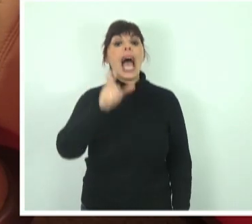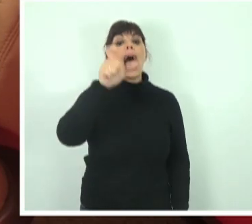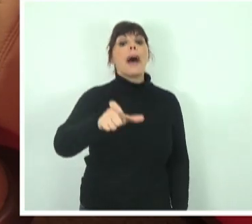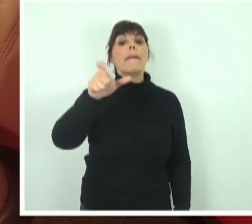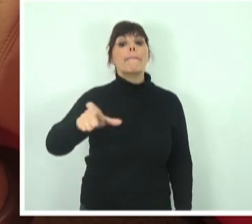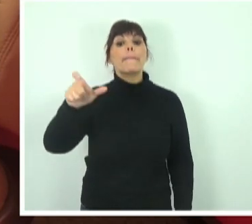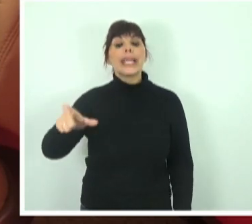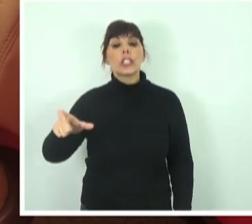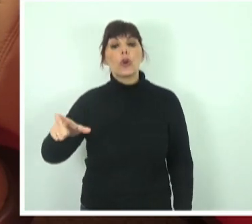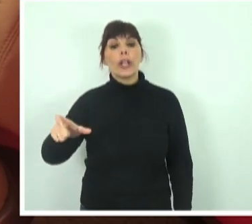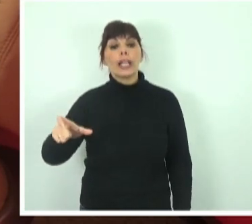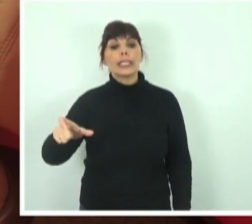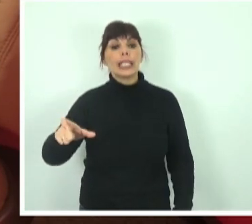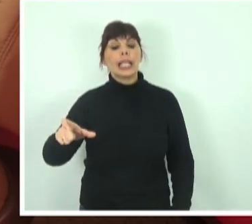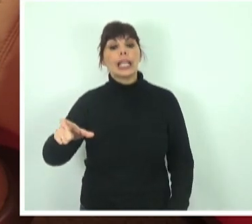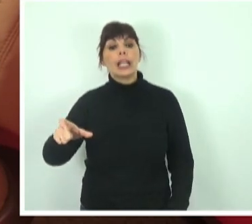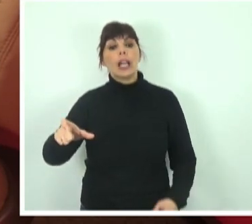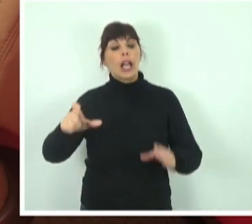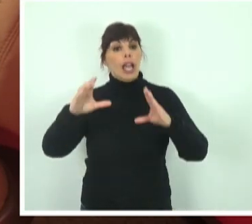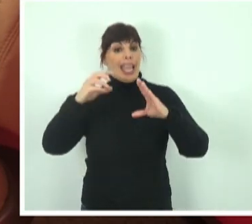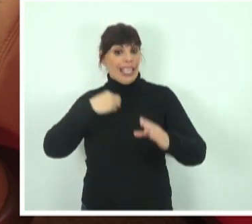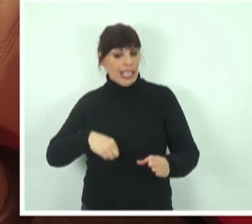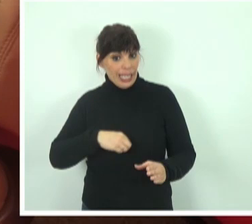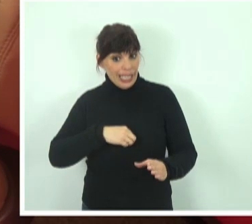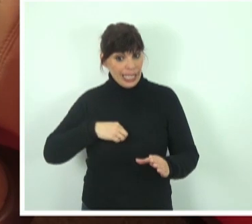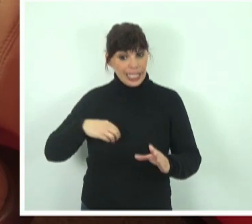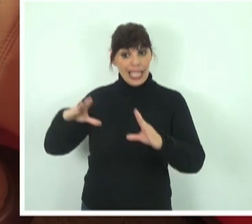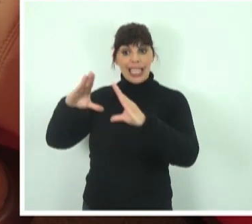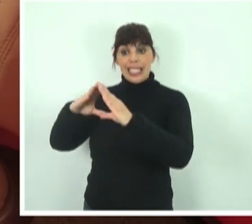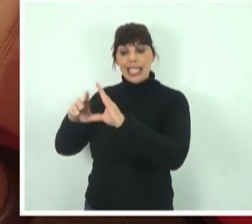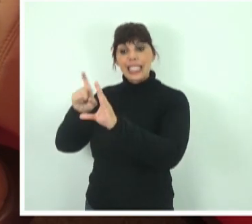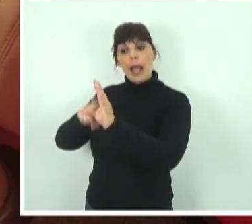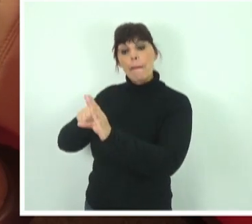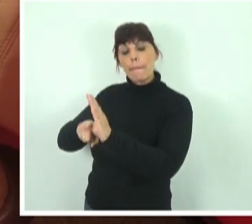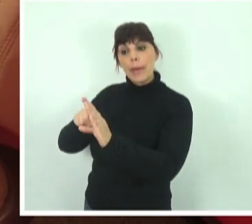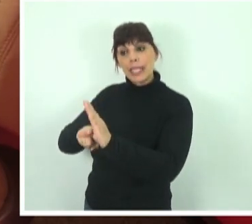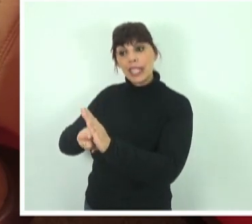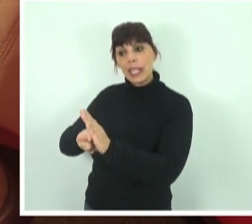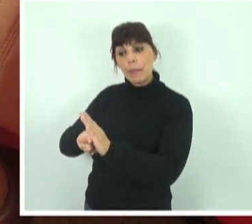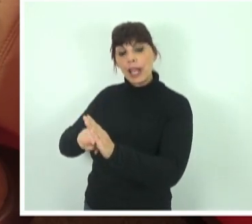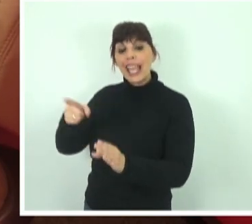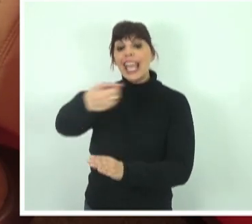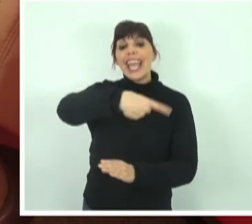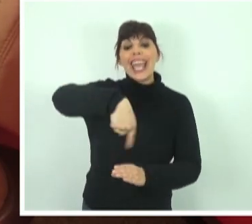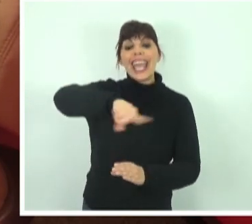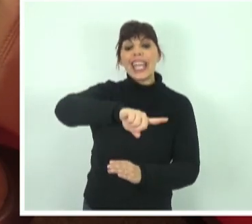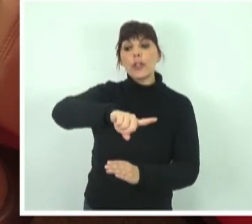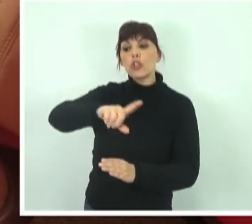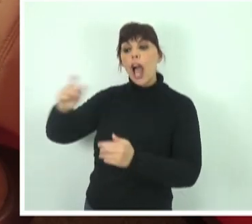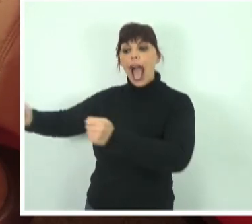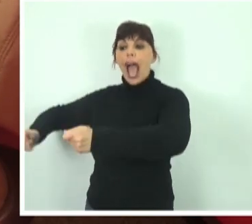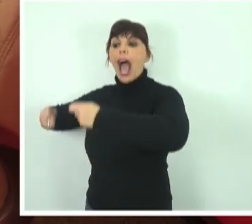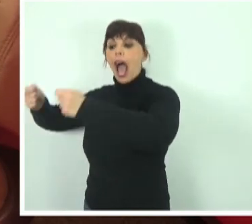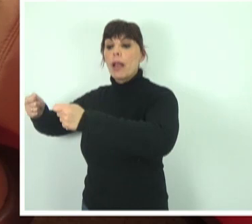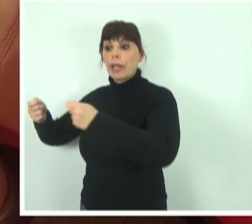Dios. Es la autoridad que Dios ha puesto. Es una autoridad que te ayuda, que te protege, no